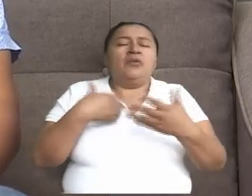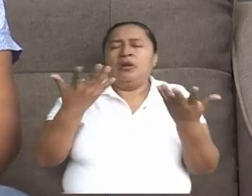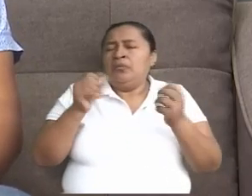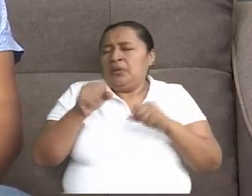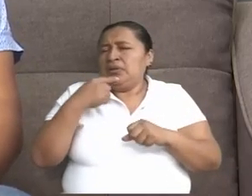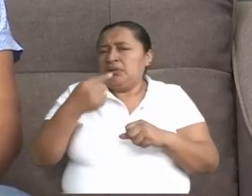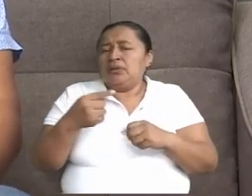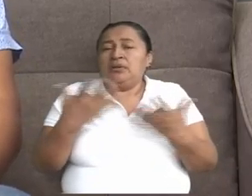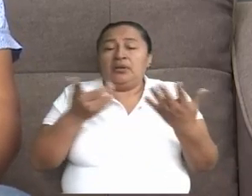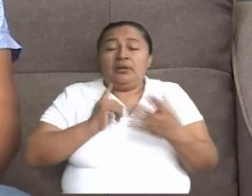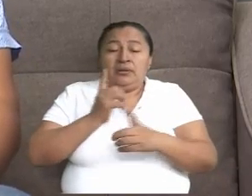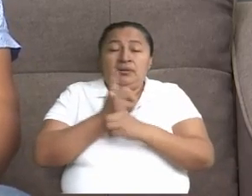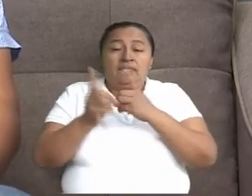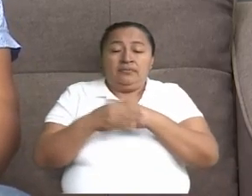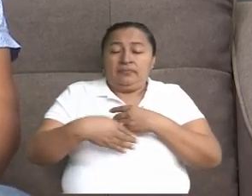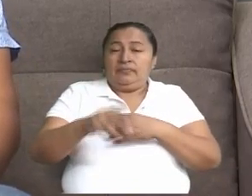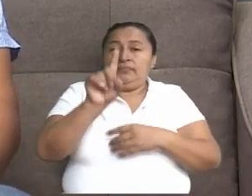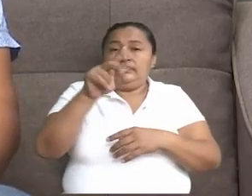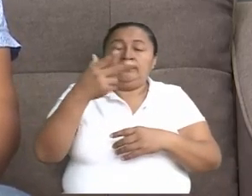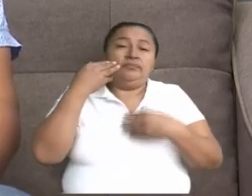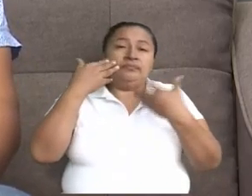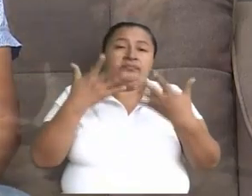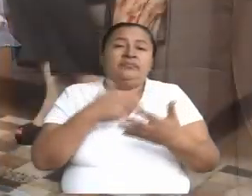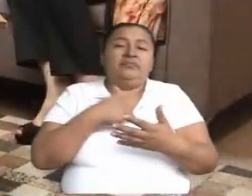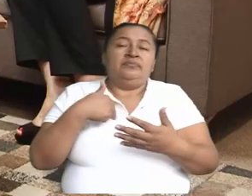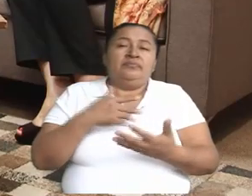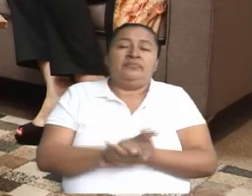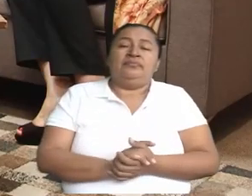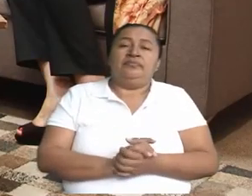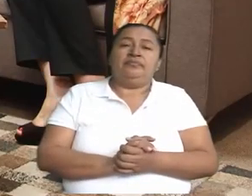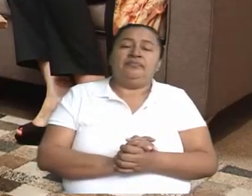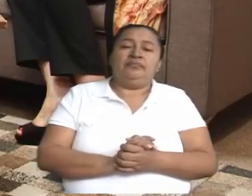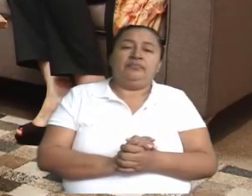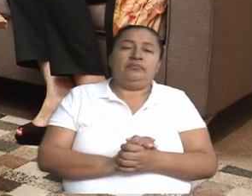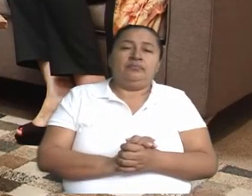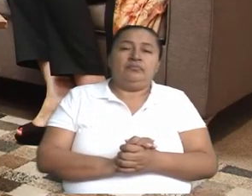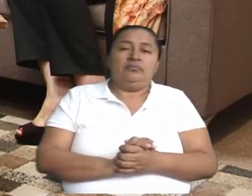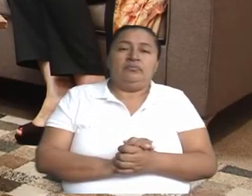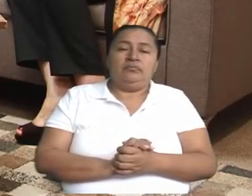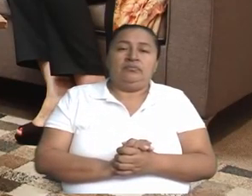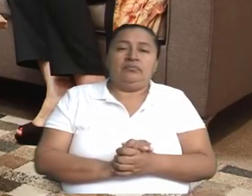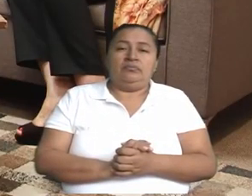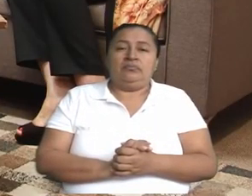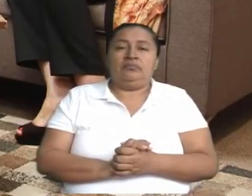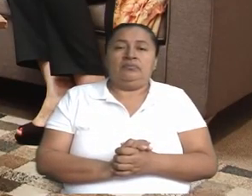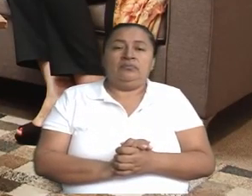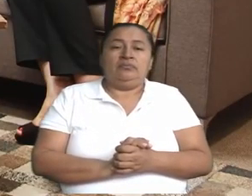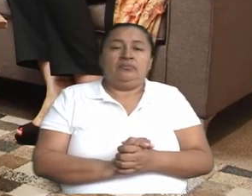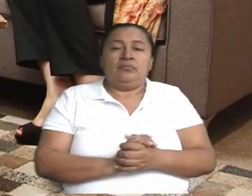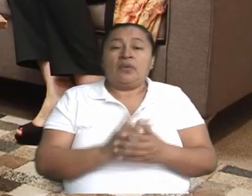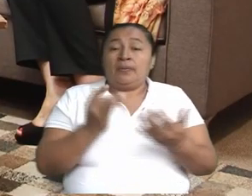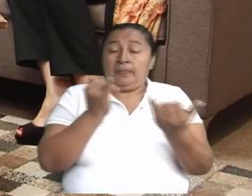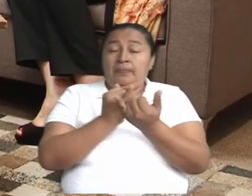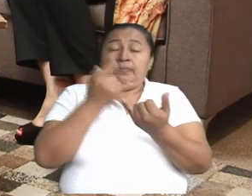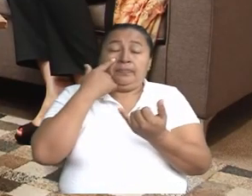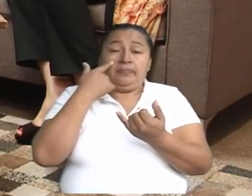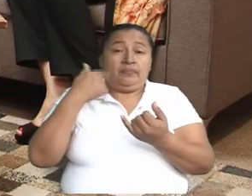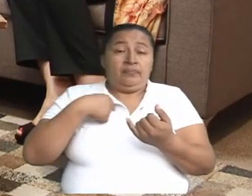decir qué es lo que tienen de parado para este 18 de mayo? Mira, como te decía,